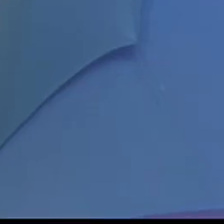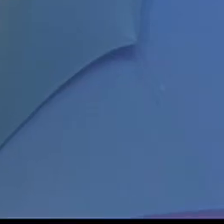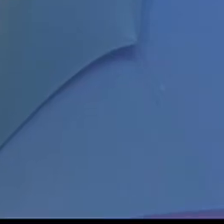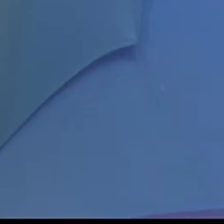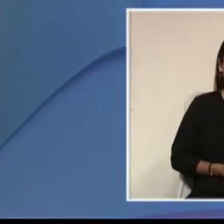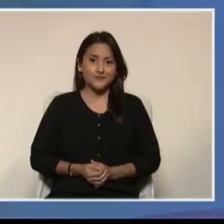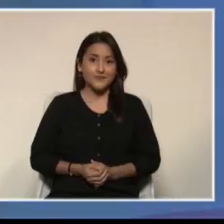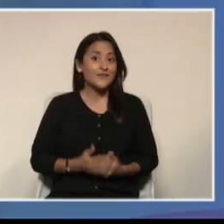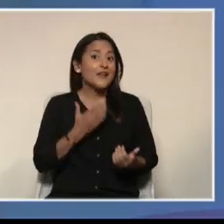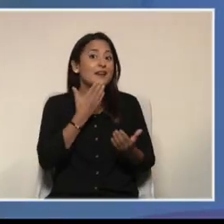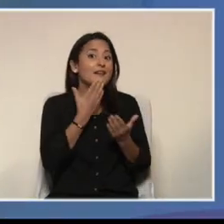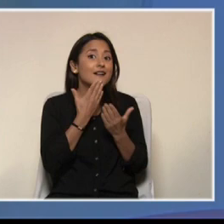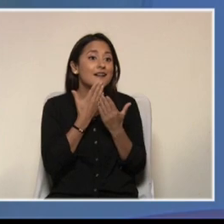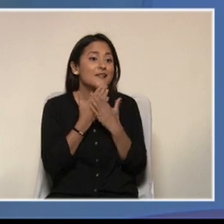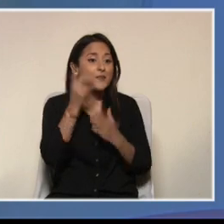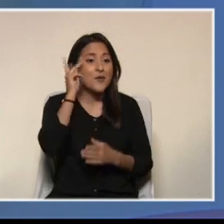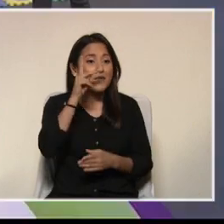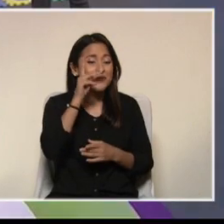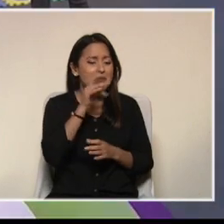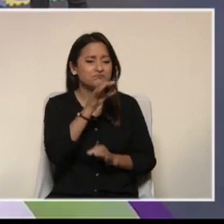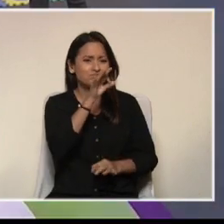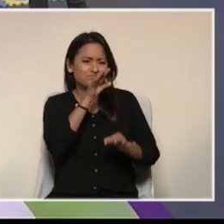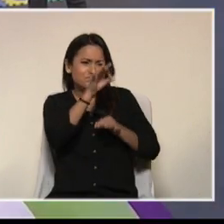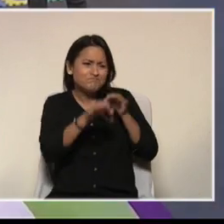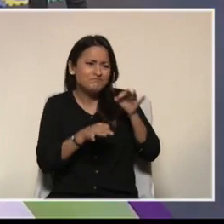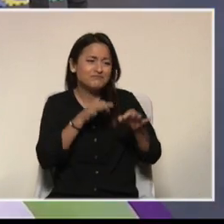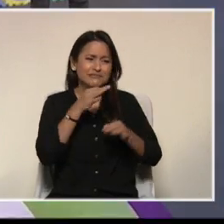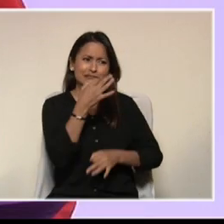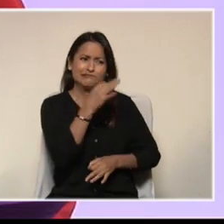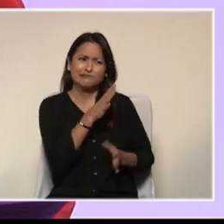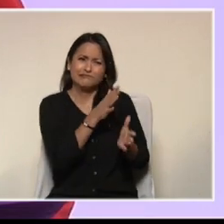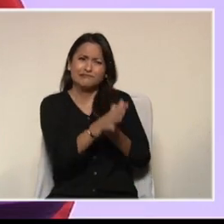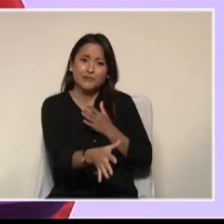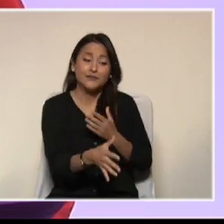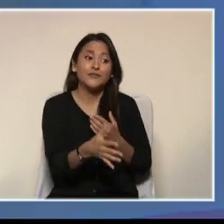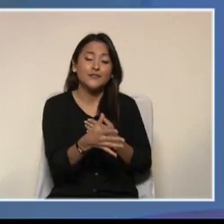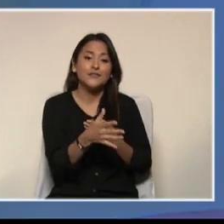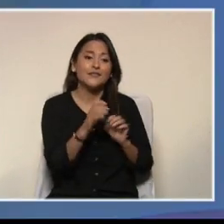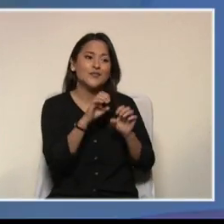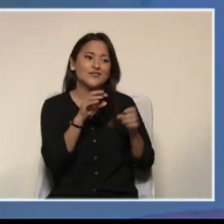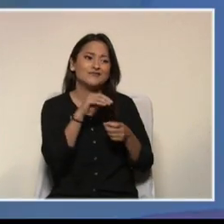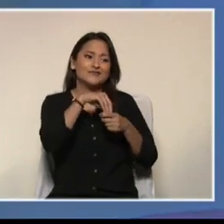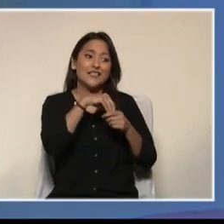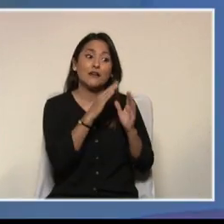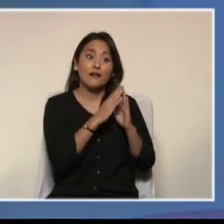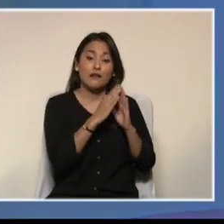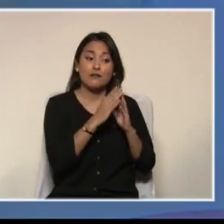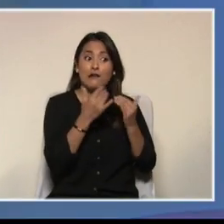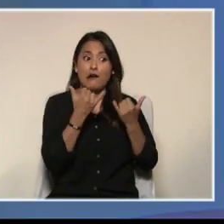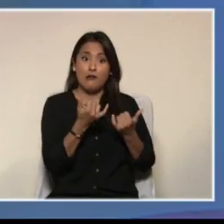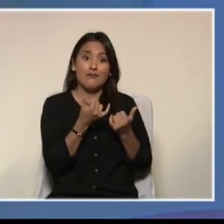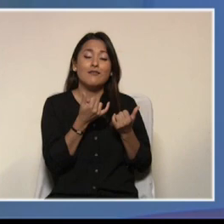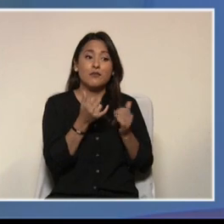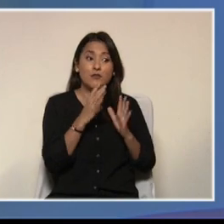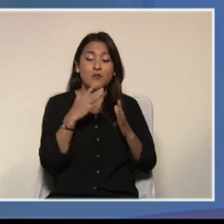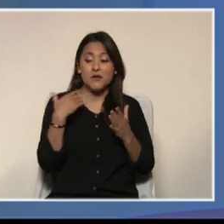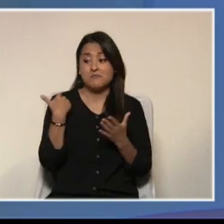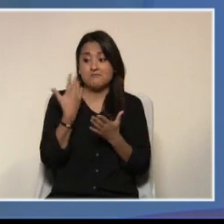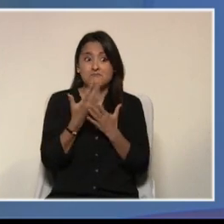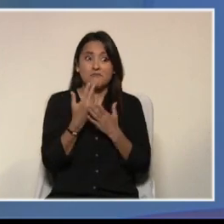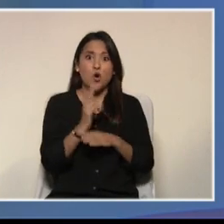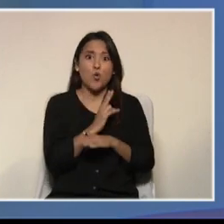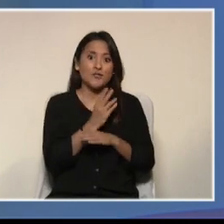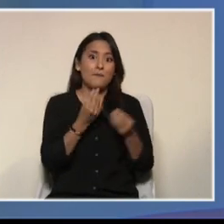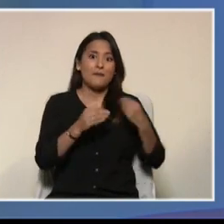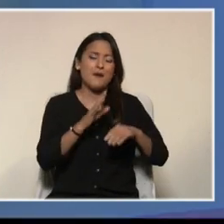Muchas gracias, profesor, por tan excelente explicación sobre la educación a distancia que ha tomado mucho auge en los últimos